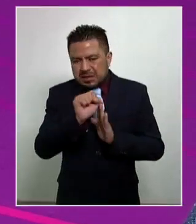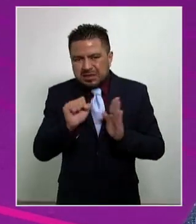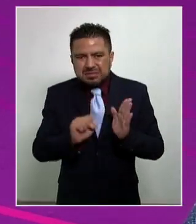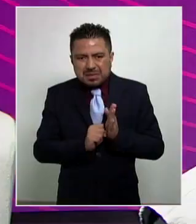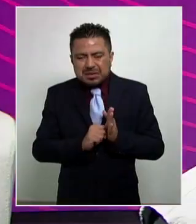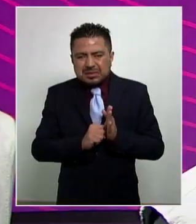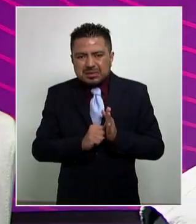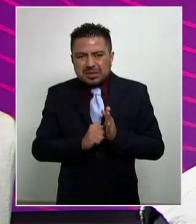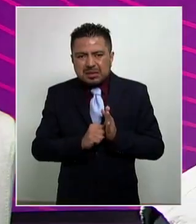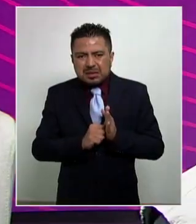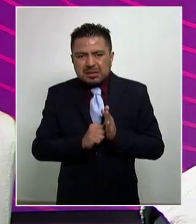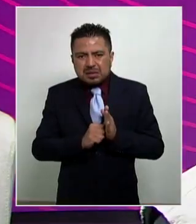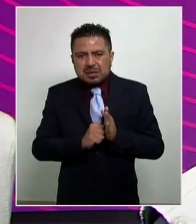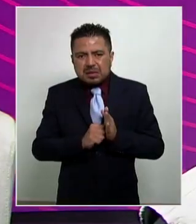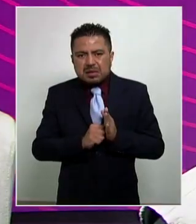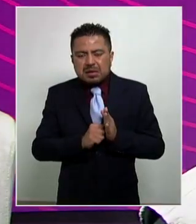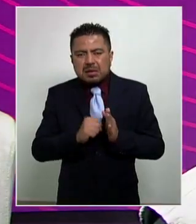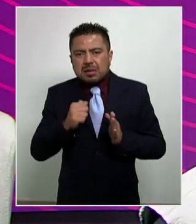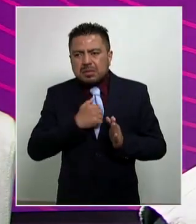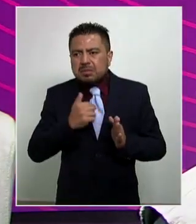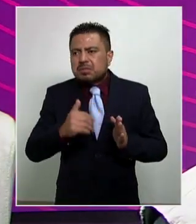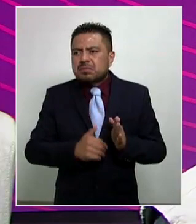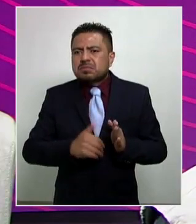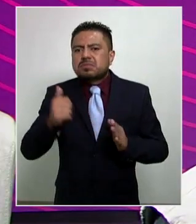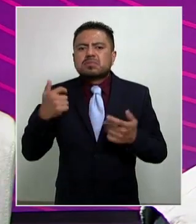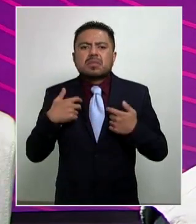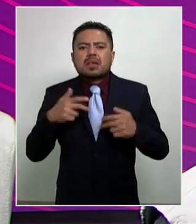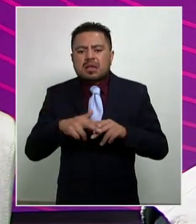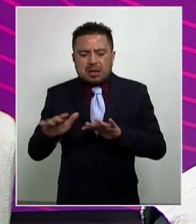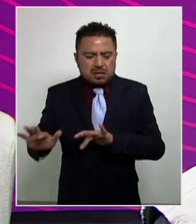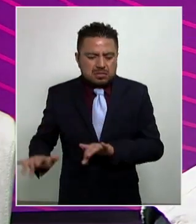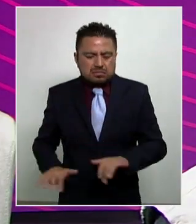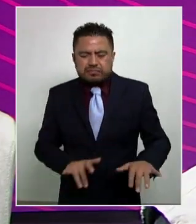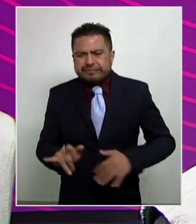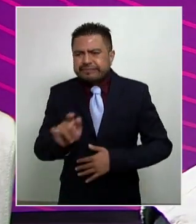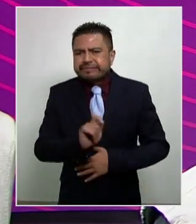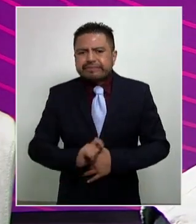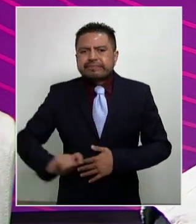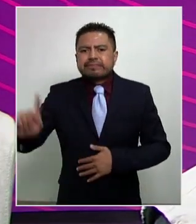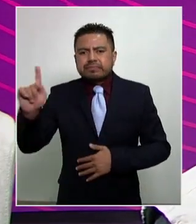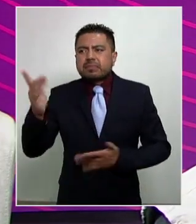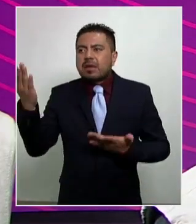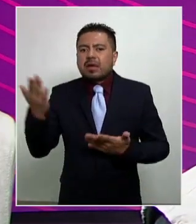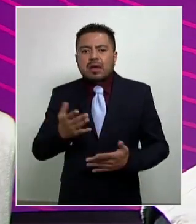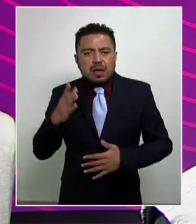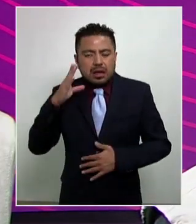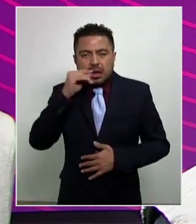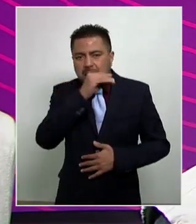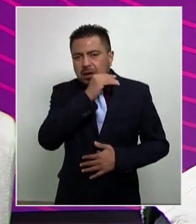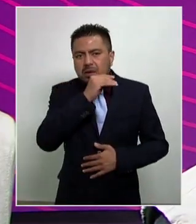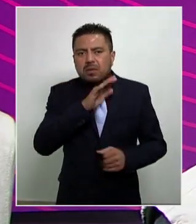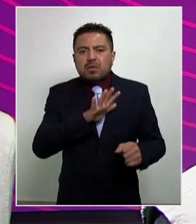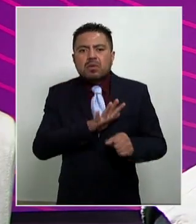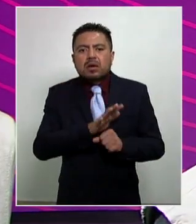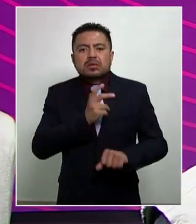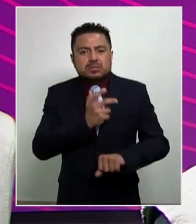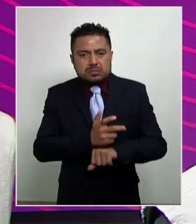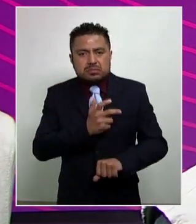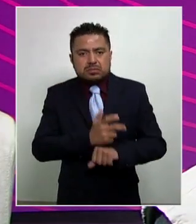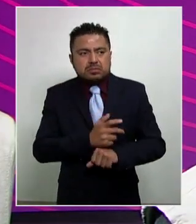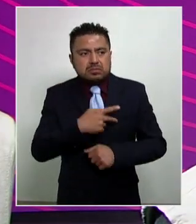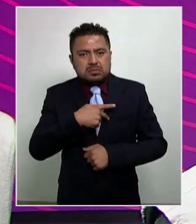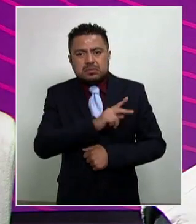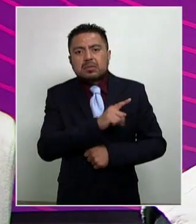vino Memphis Slim, que es un gran pianista negro de Estados Unidos, un